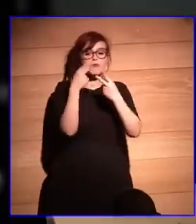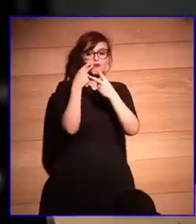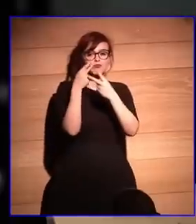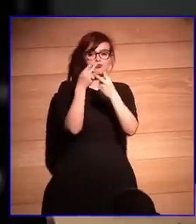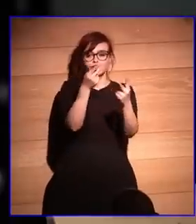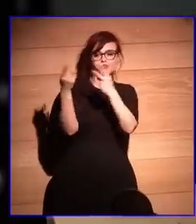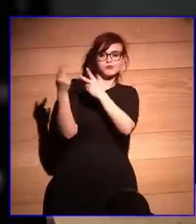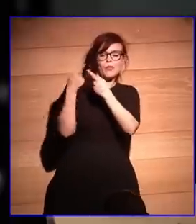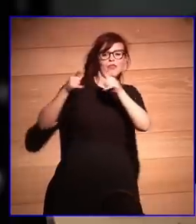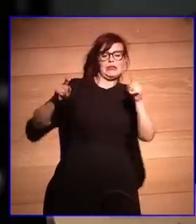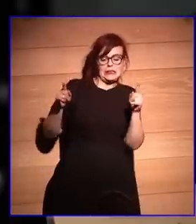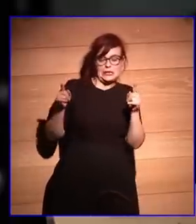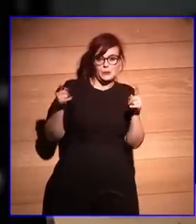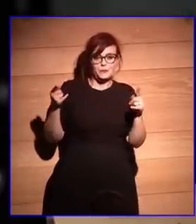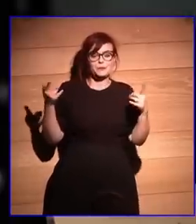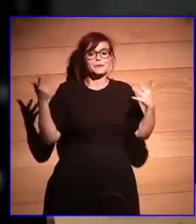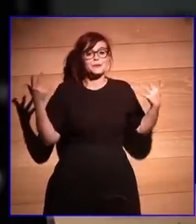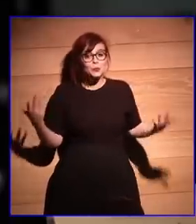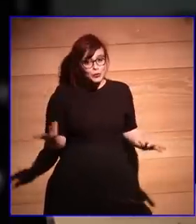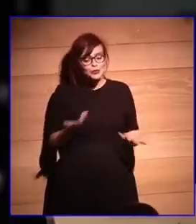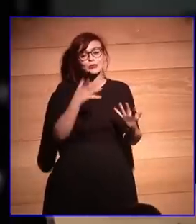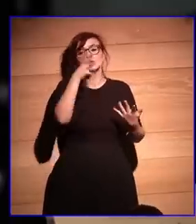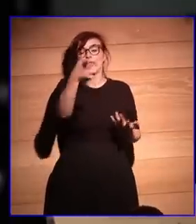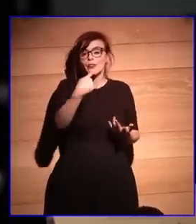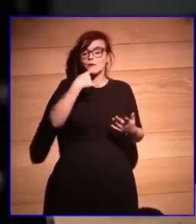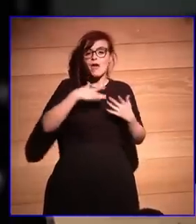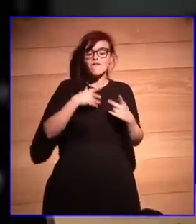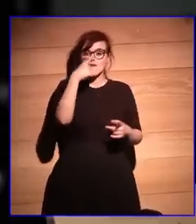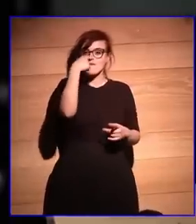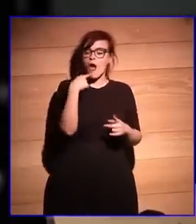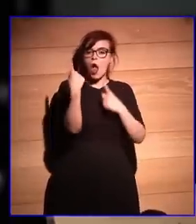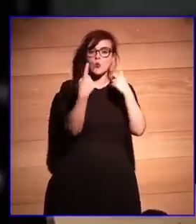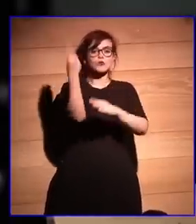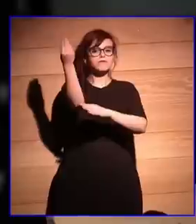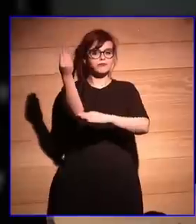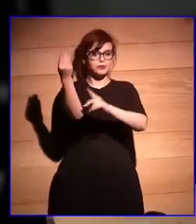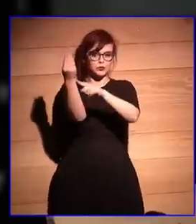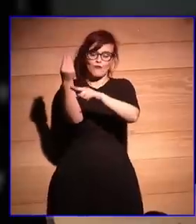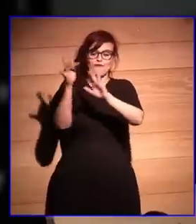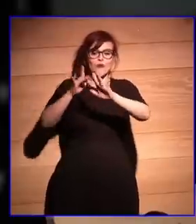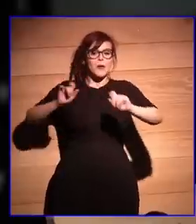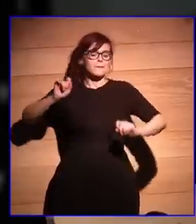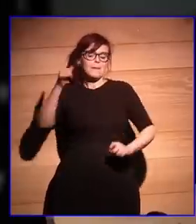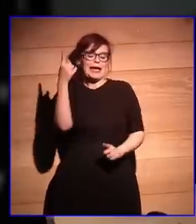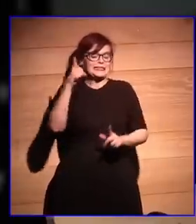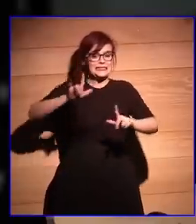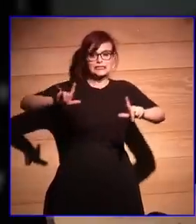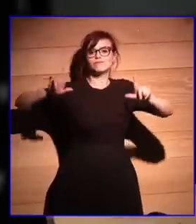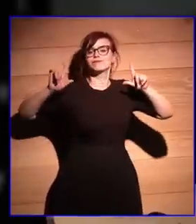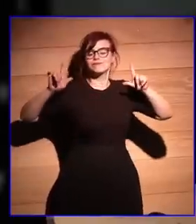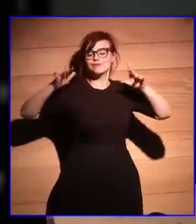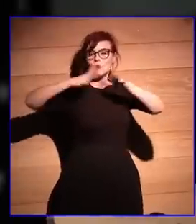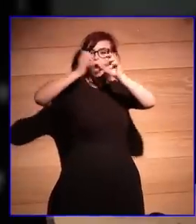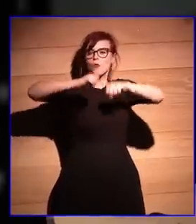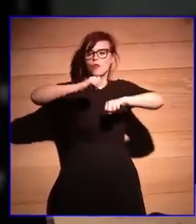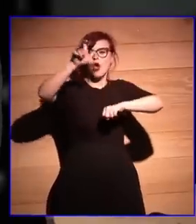otro tipo de desapasionamiento. Por eso digo que hay determinadas figuras que sí que han llegado como a una convención máxima,